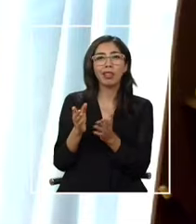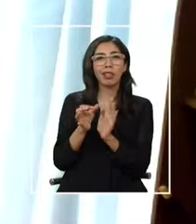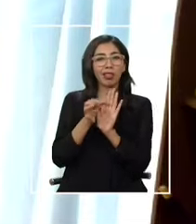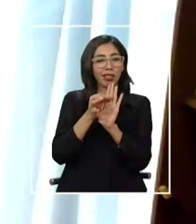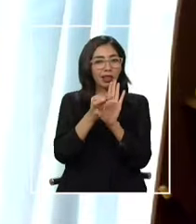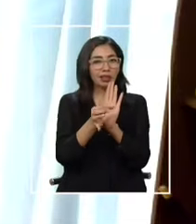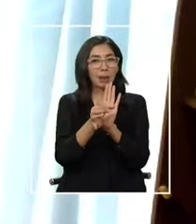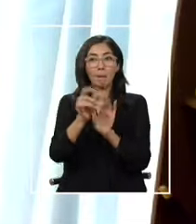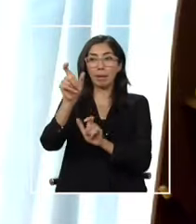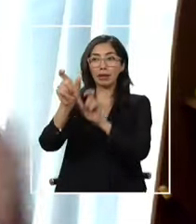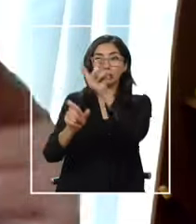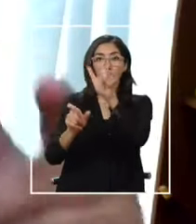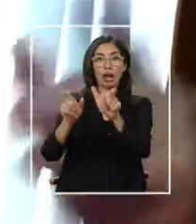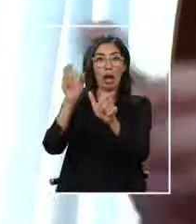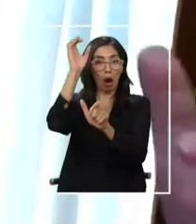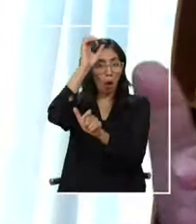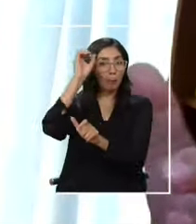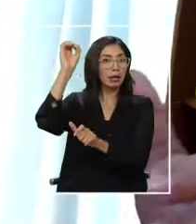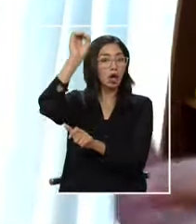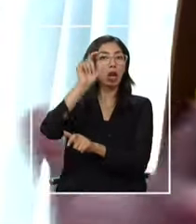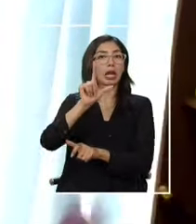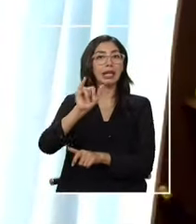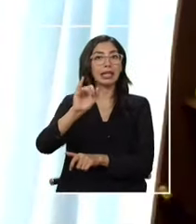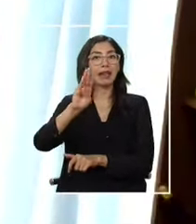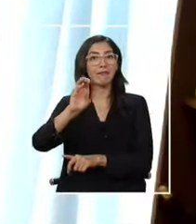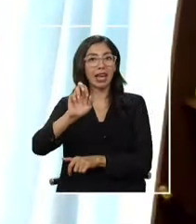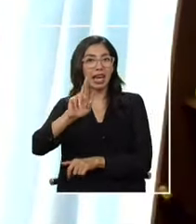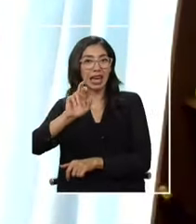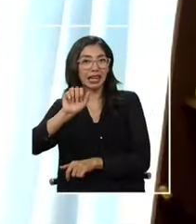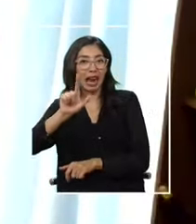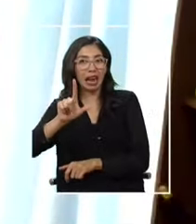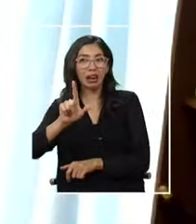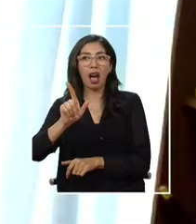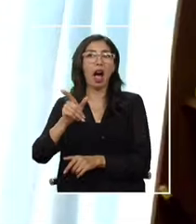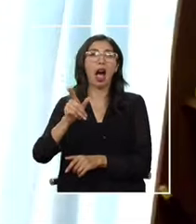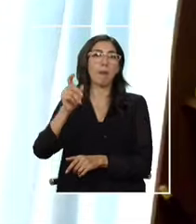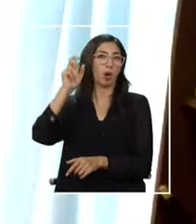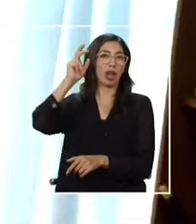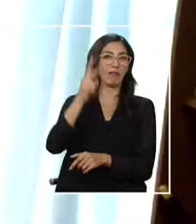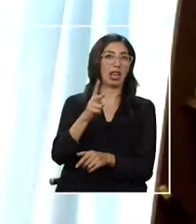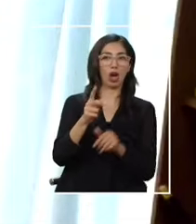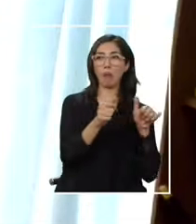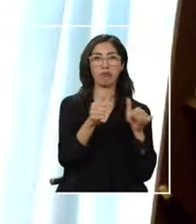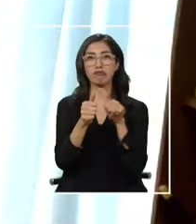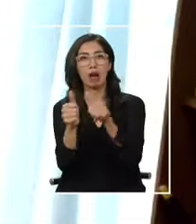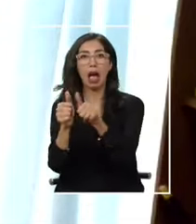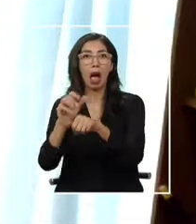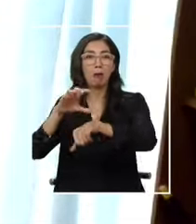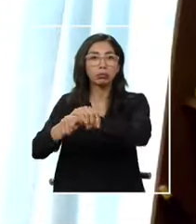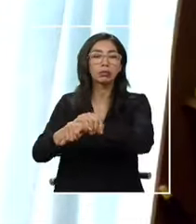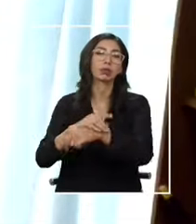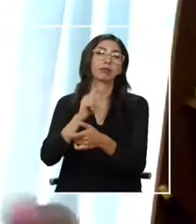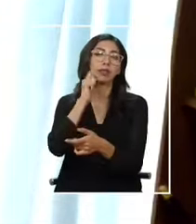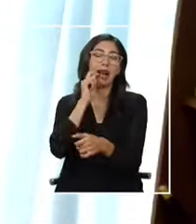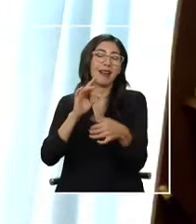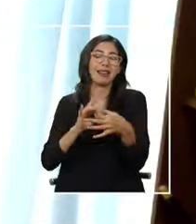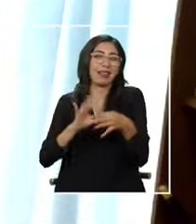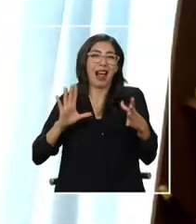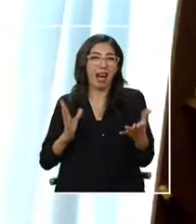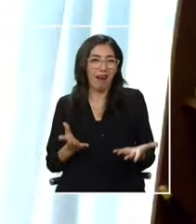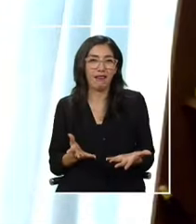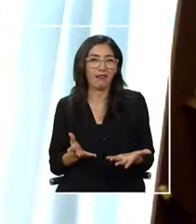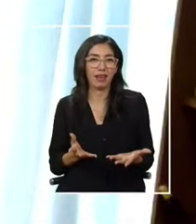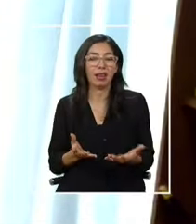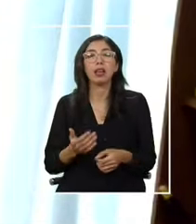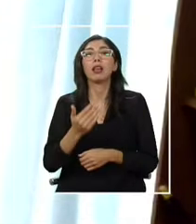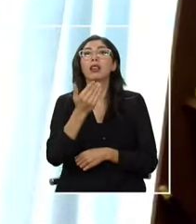ideas liberales es fascista y por tanto objeto de persecución es algo absolutamente grave, y además el hecho de que se hable